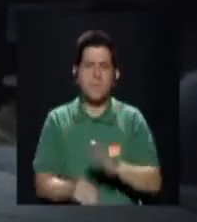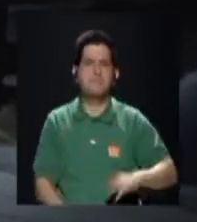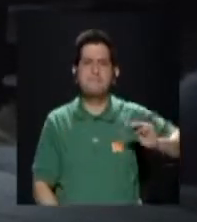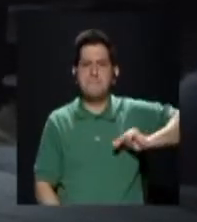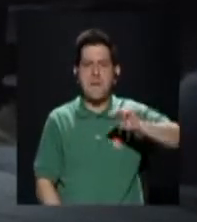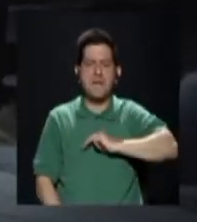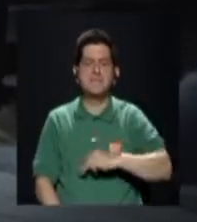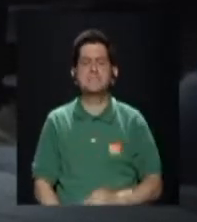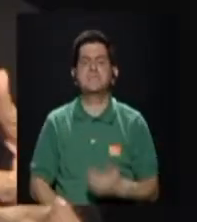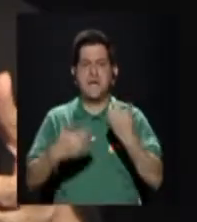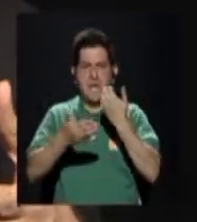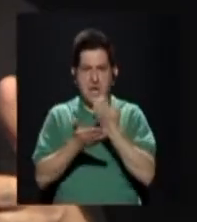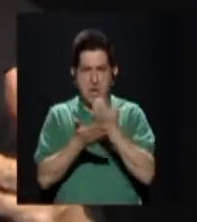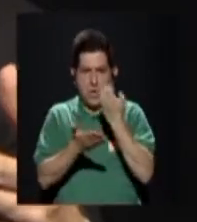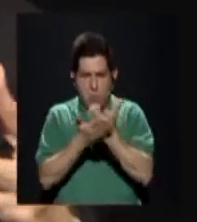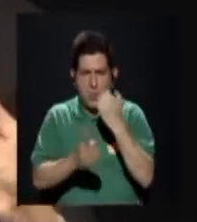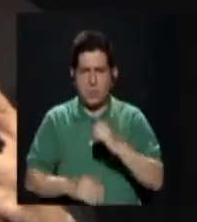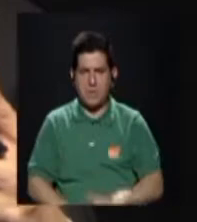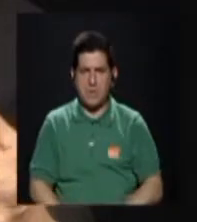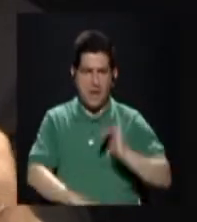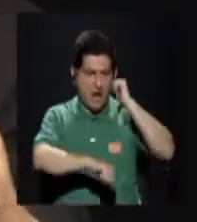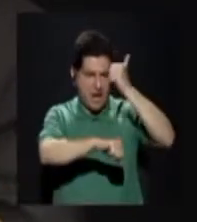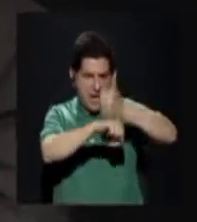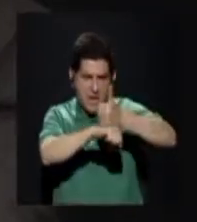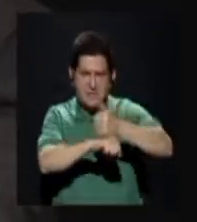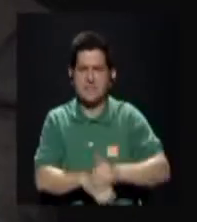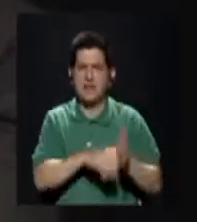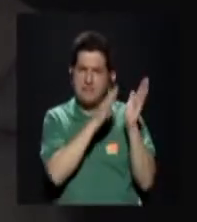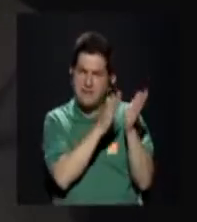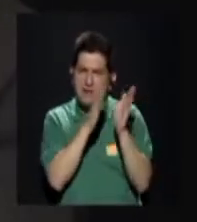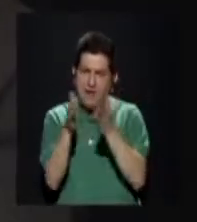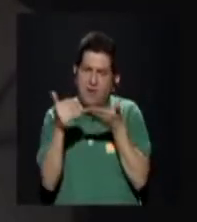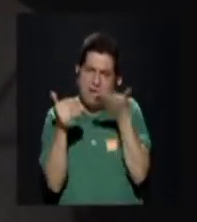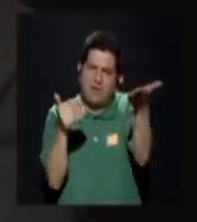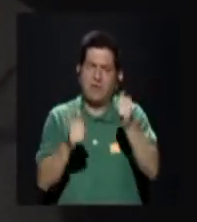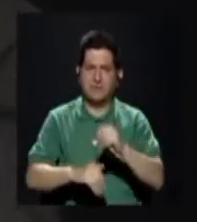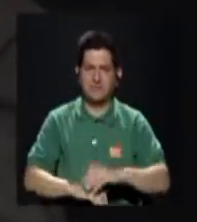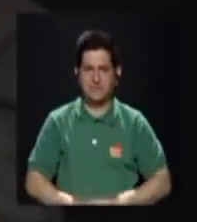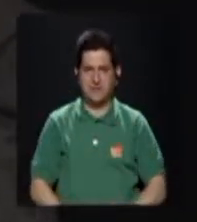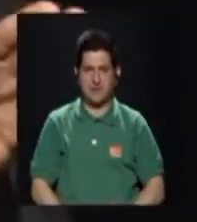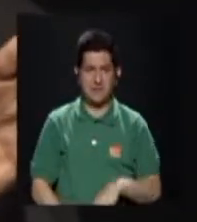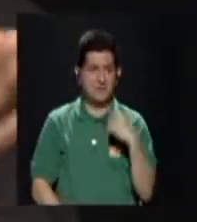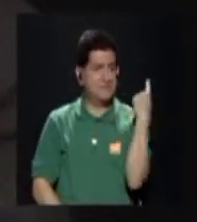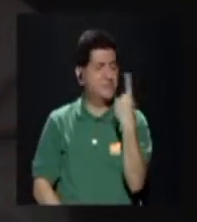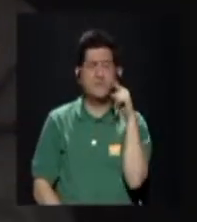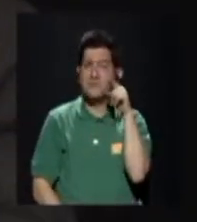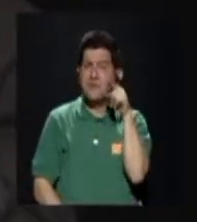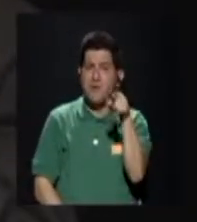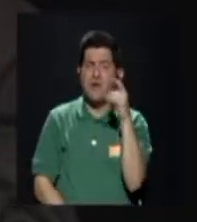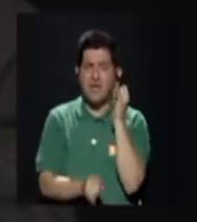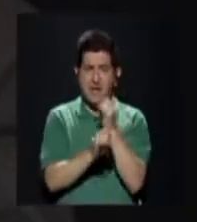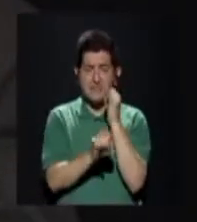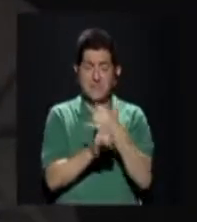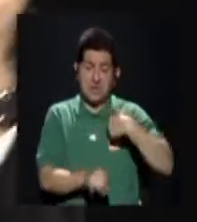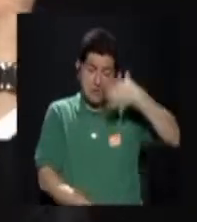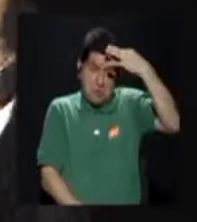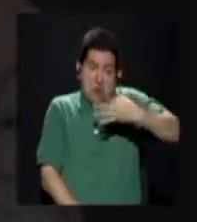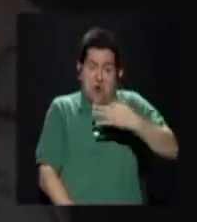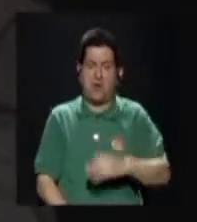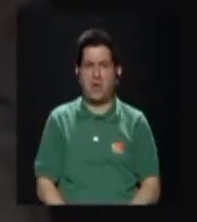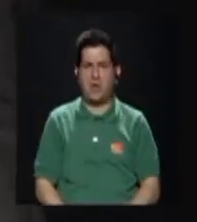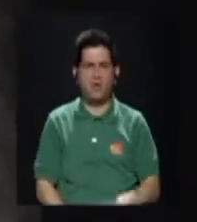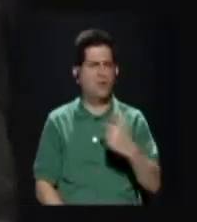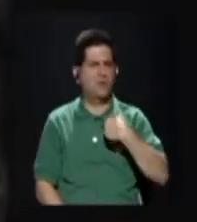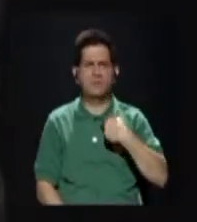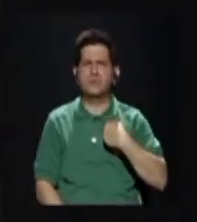Ministerio de Economía, que fije un poquito más de orden en las cosas. Esa es la única entidad que se me ocurre. Yo no voy a fijar